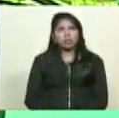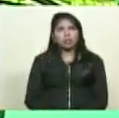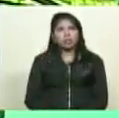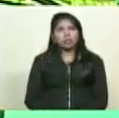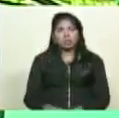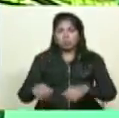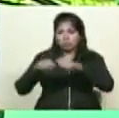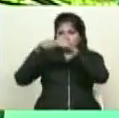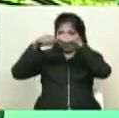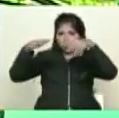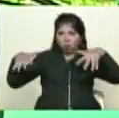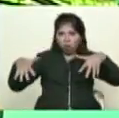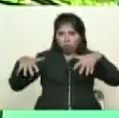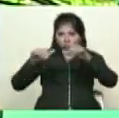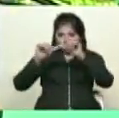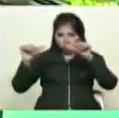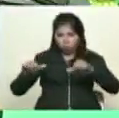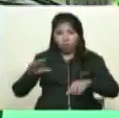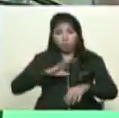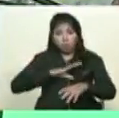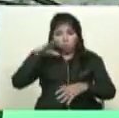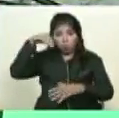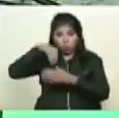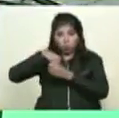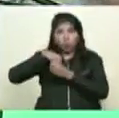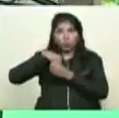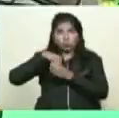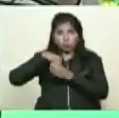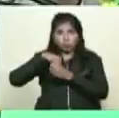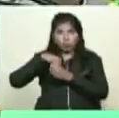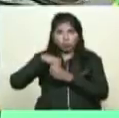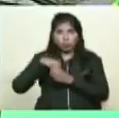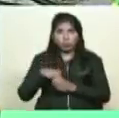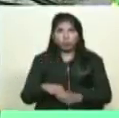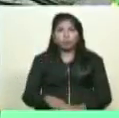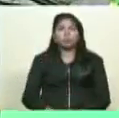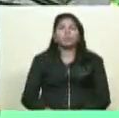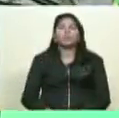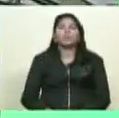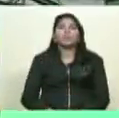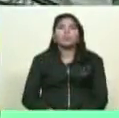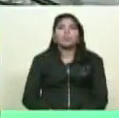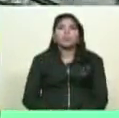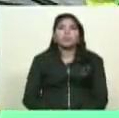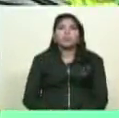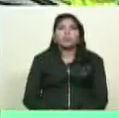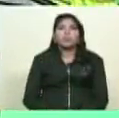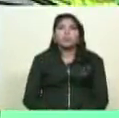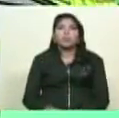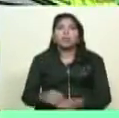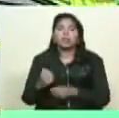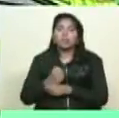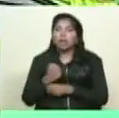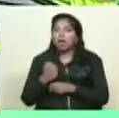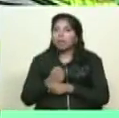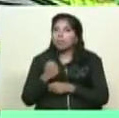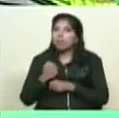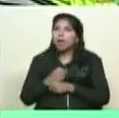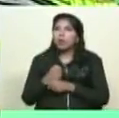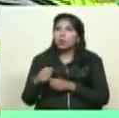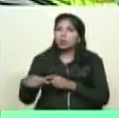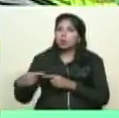Con la estructura interna de la gran misión de abastecimiento soberano, con un trabajo diario, camarada,